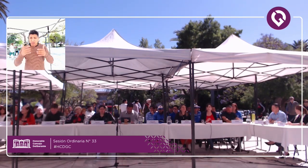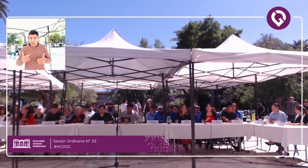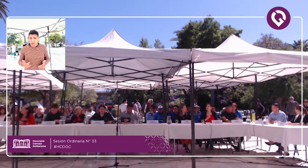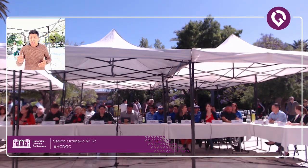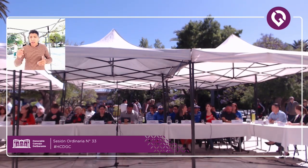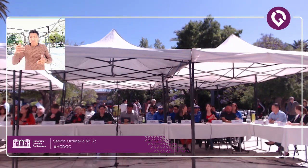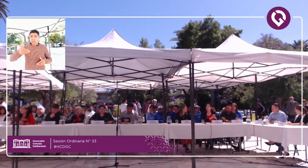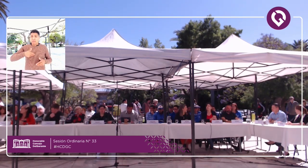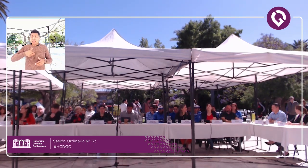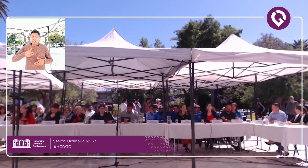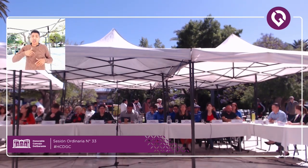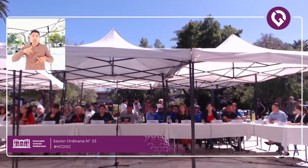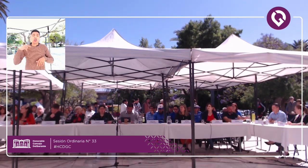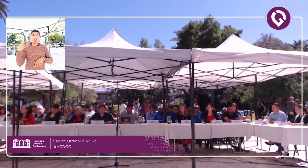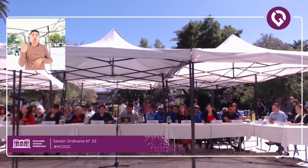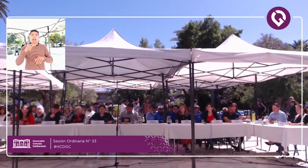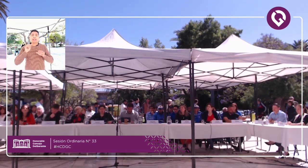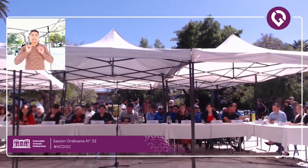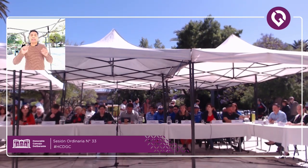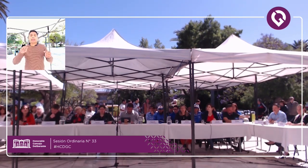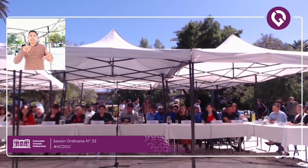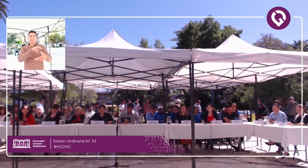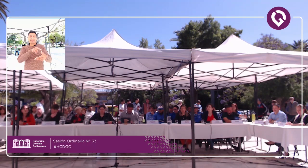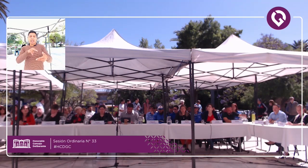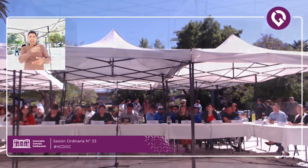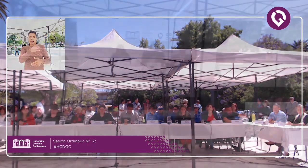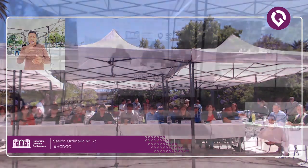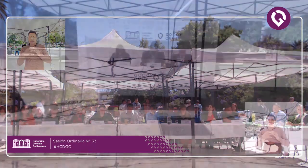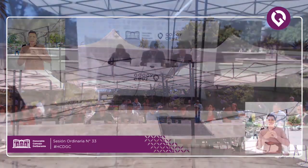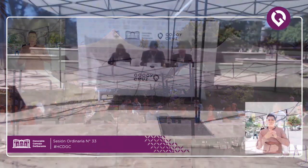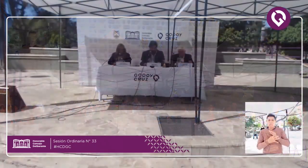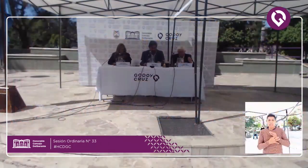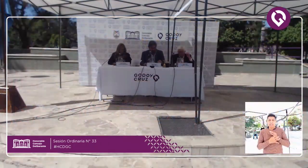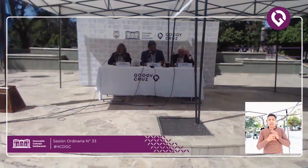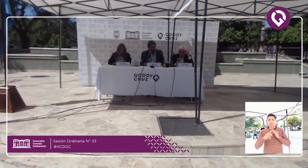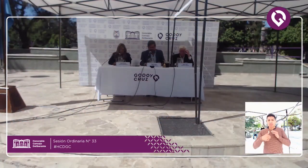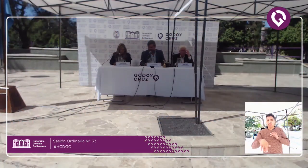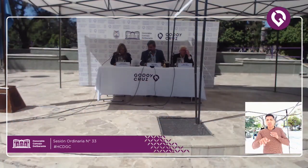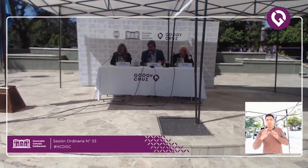Peticiones. Por Secretaría Administrativa se da lectura al despacho de convocatoria.